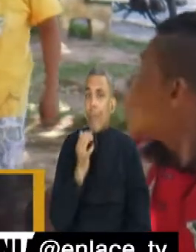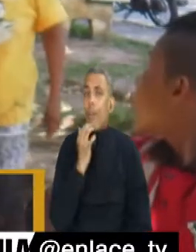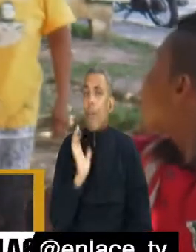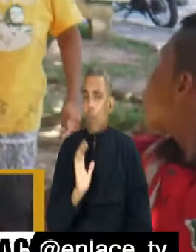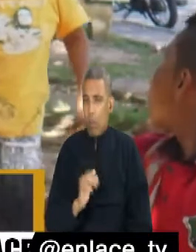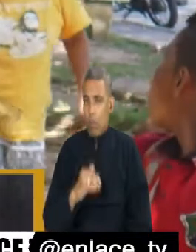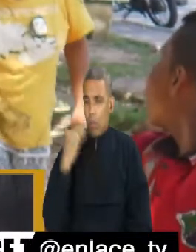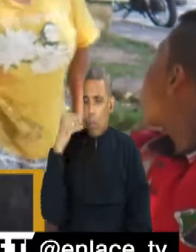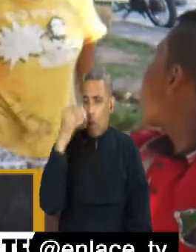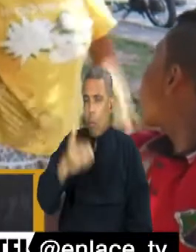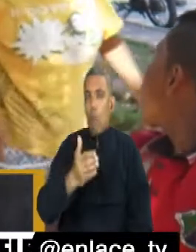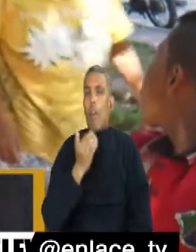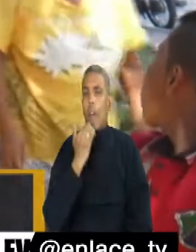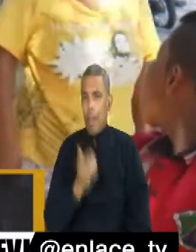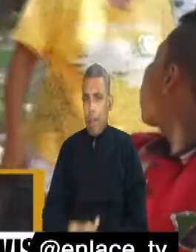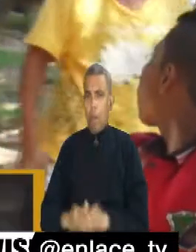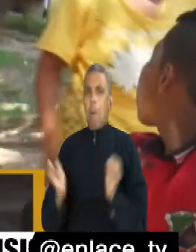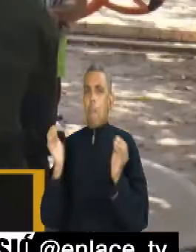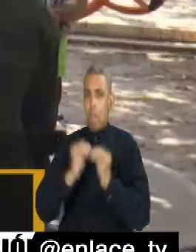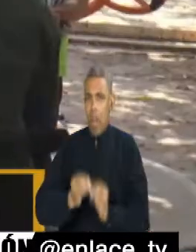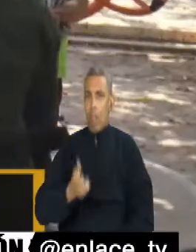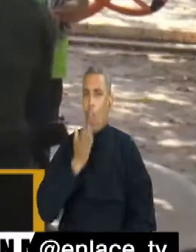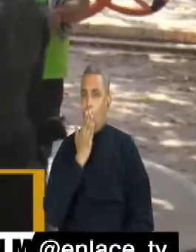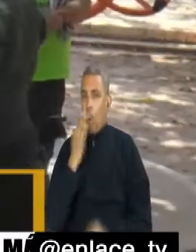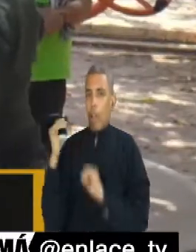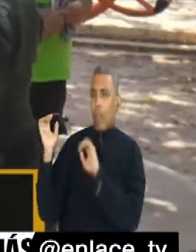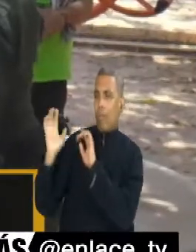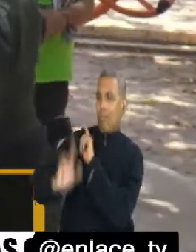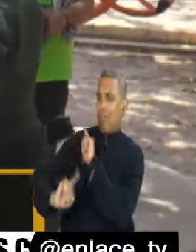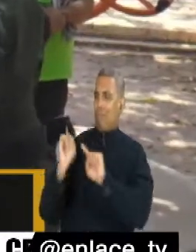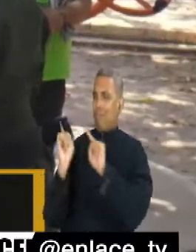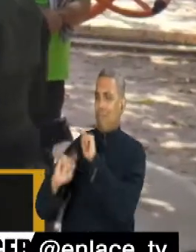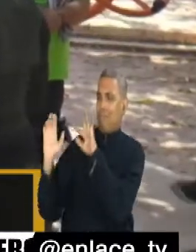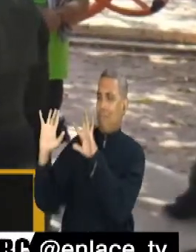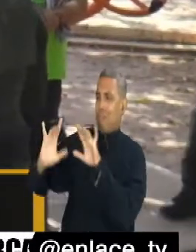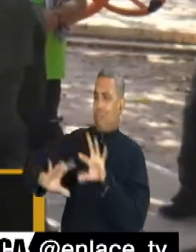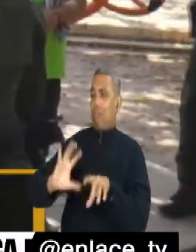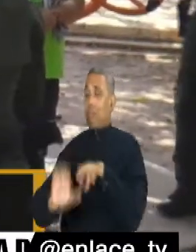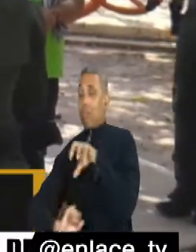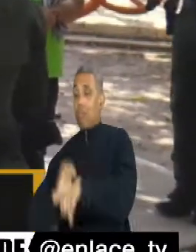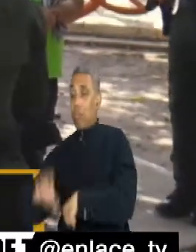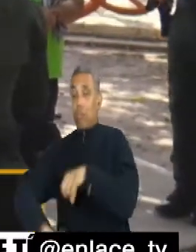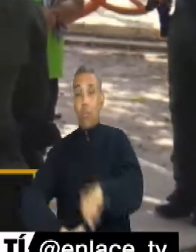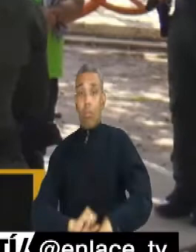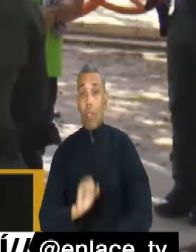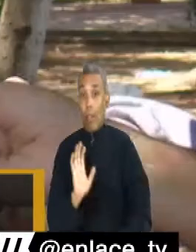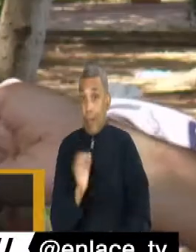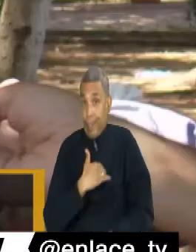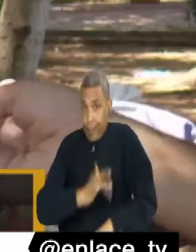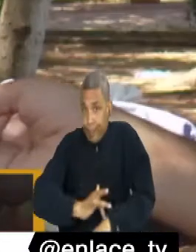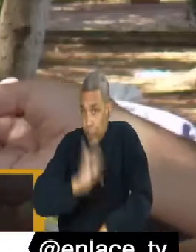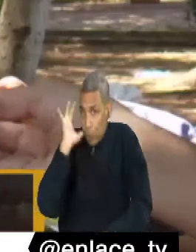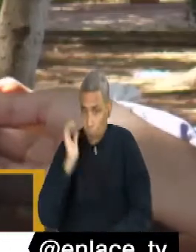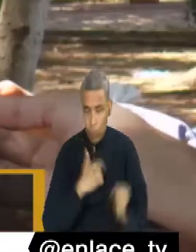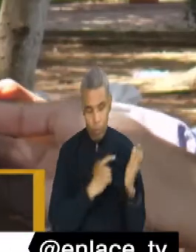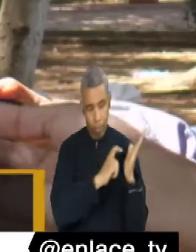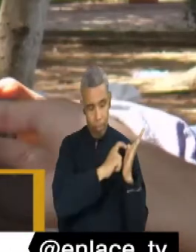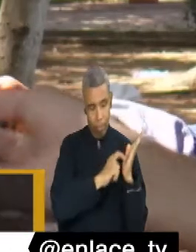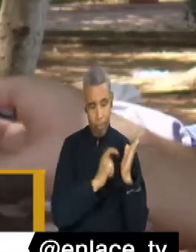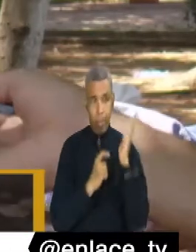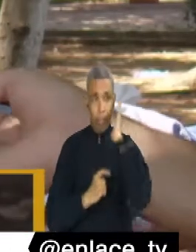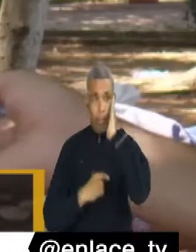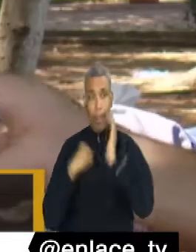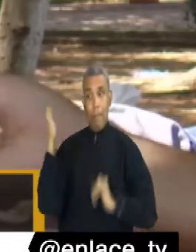de insalubridad y convivencia en el sector, y fueron precisamente ellos los que dieron aviso a las autoridades. La preocupación es que de